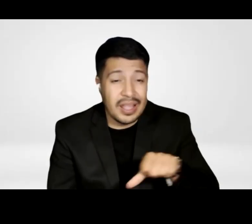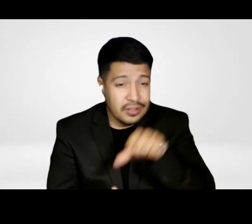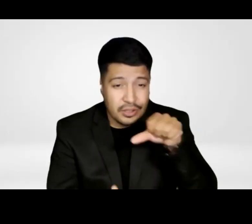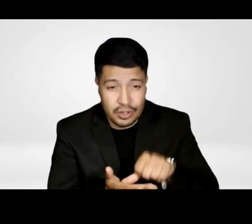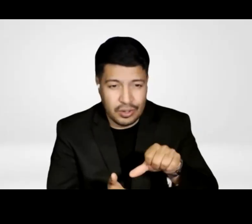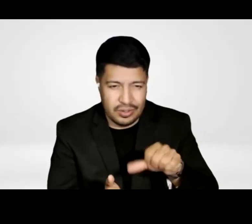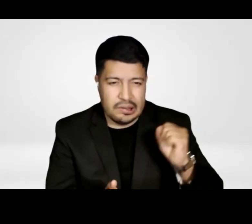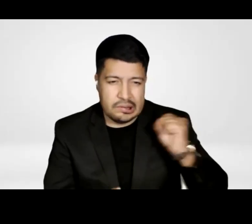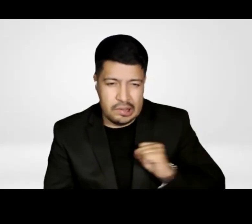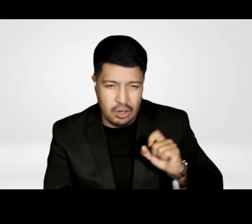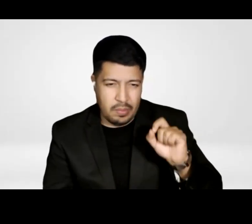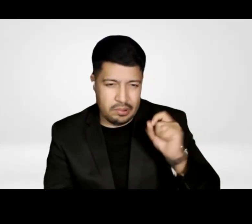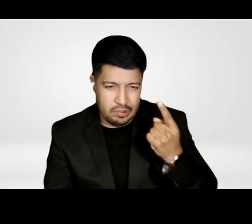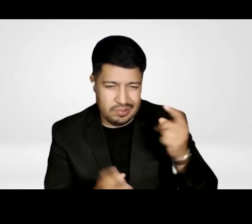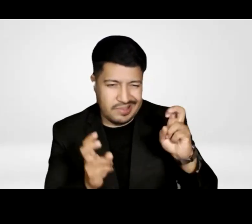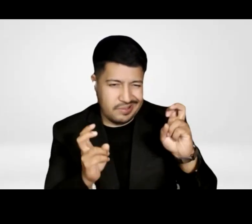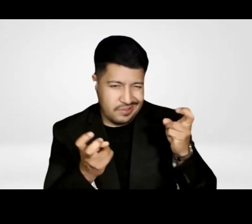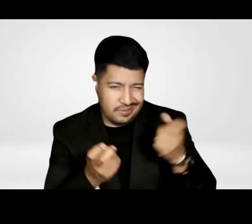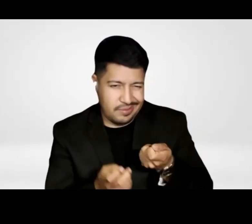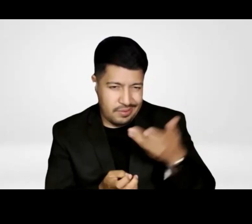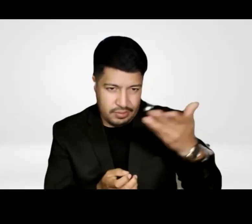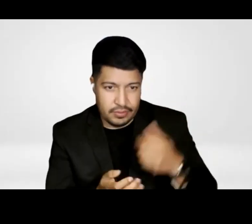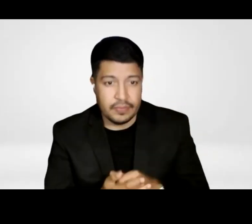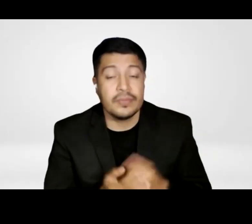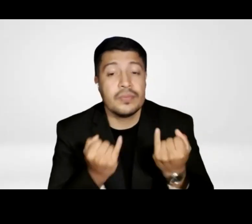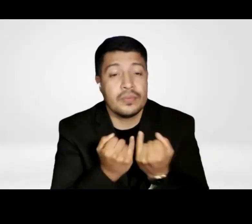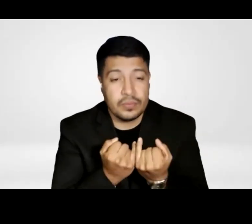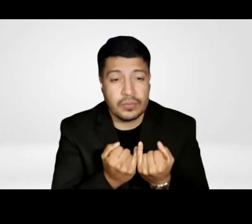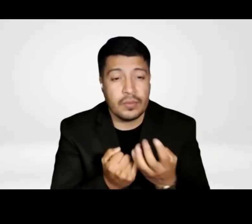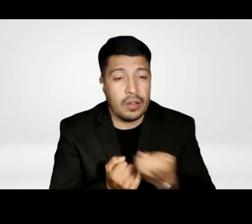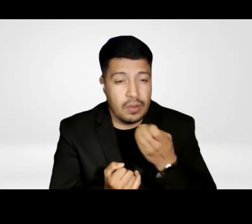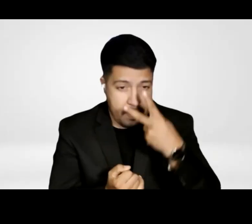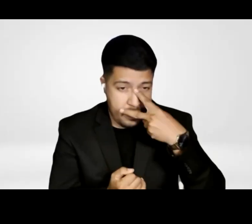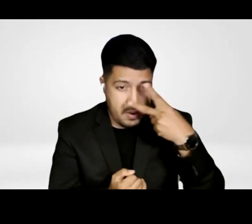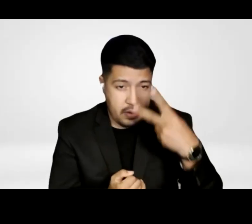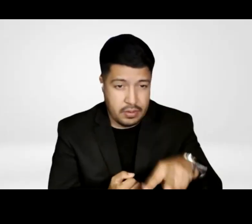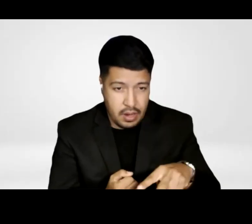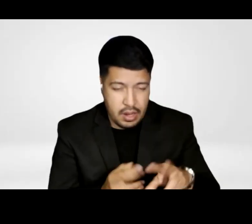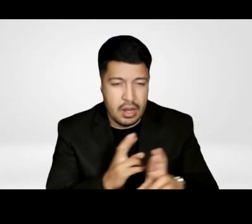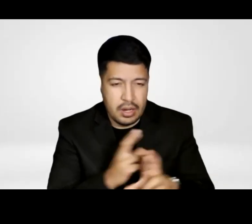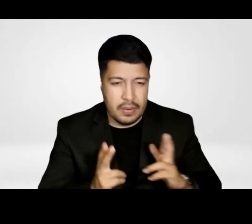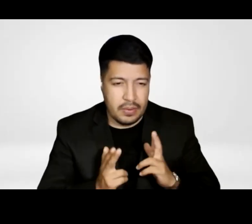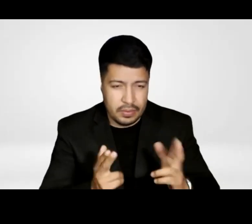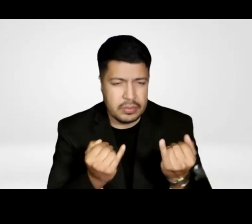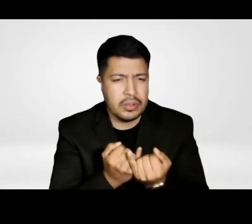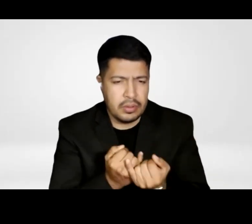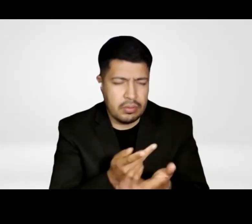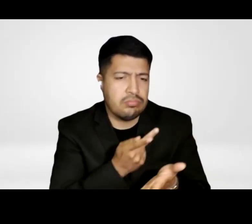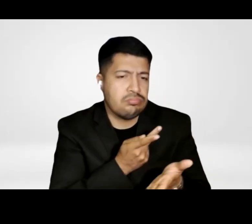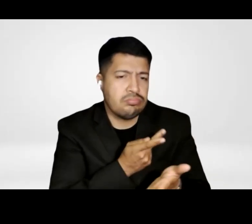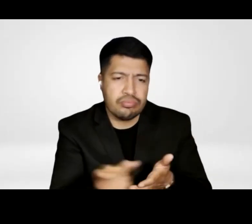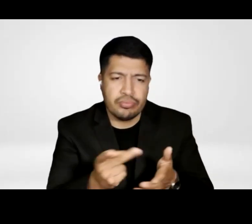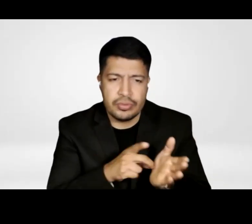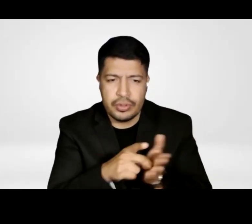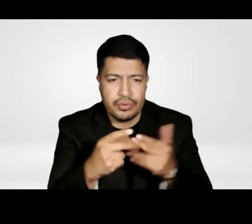médico también certificado por el Colegio Mexicano de Medicina de Rehabilitación. Tiene diplomado en Derechos Humanos en la Suprema Corte de